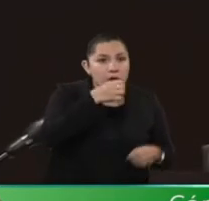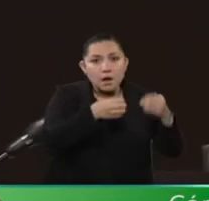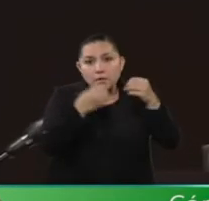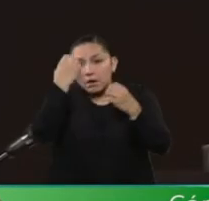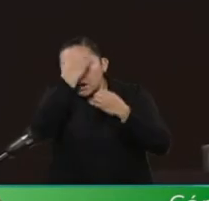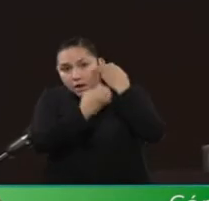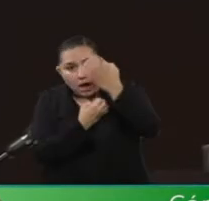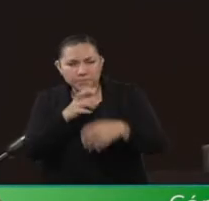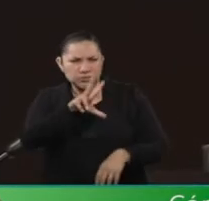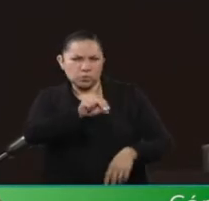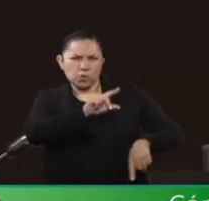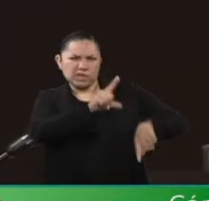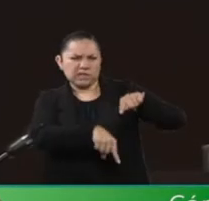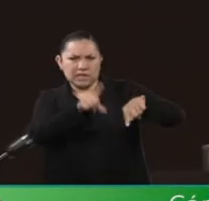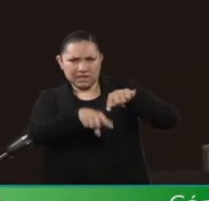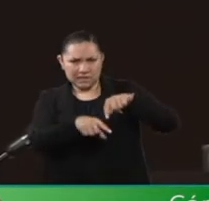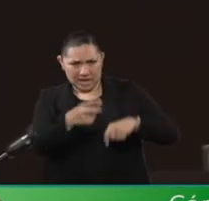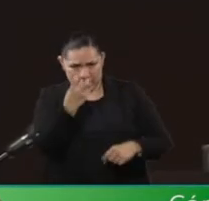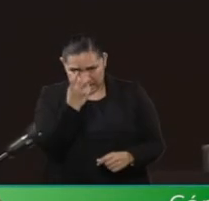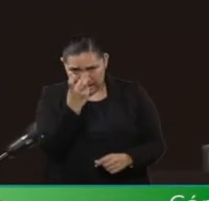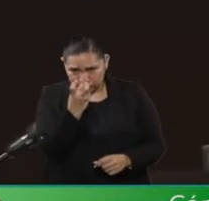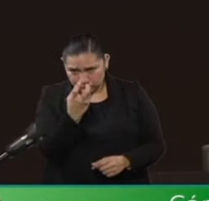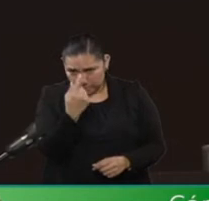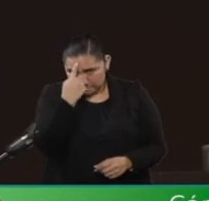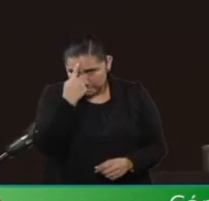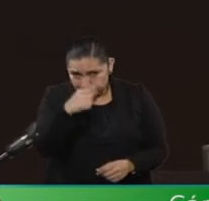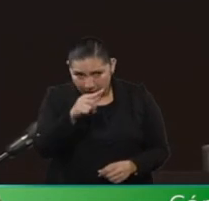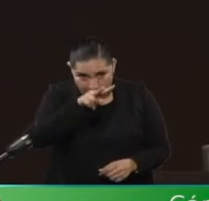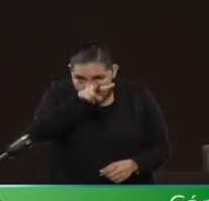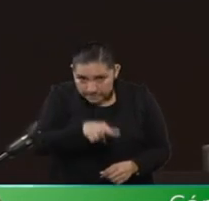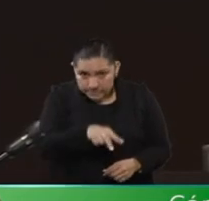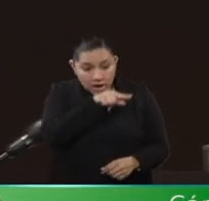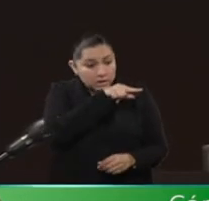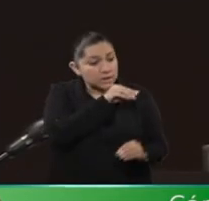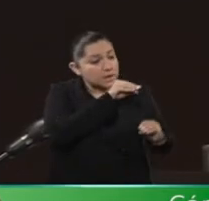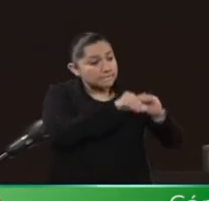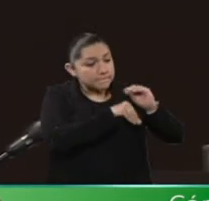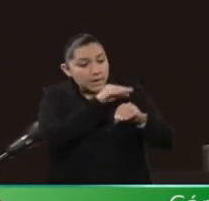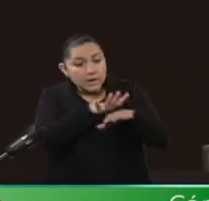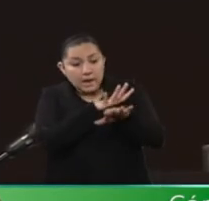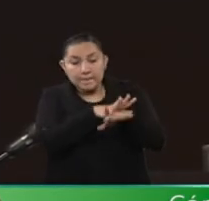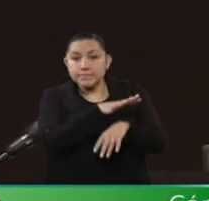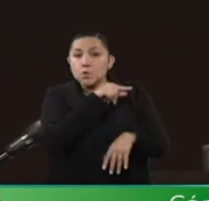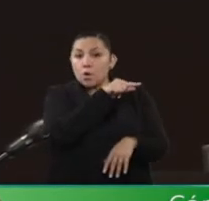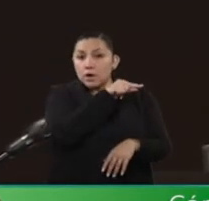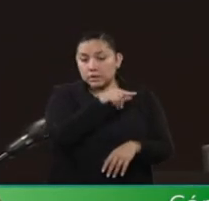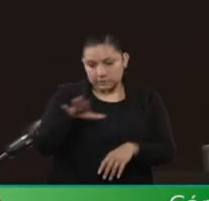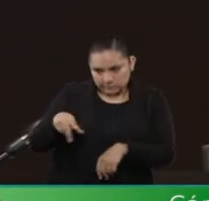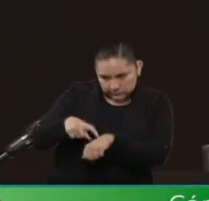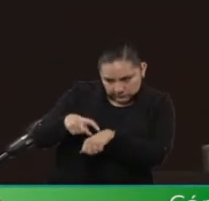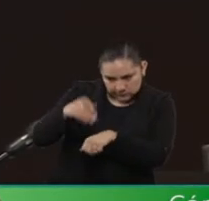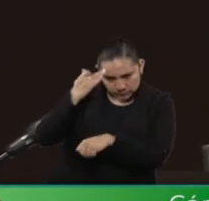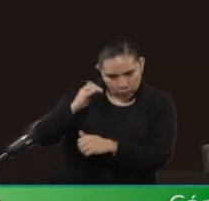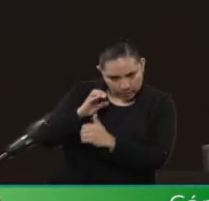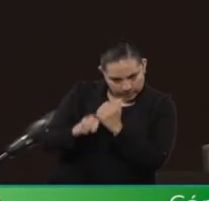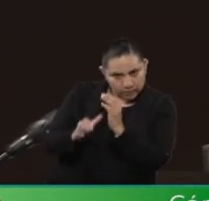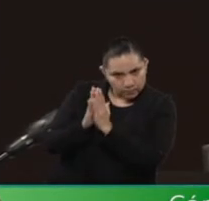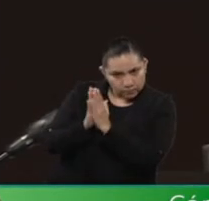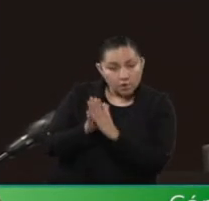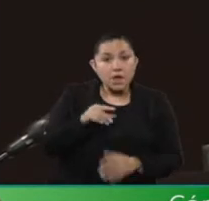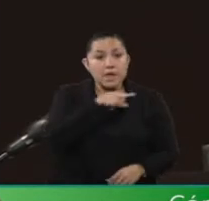constitucionales no es para darle la supremacía a la Constitución, es para darle mayor poder a quienes hoy o mañana controlen el